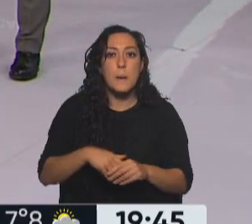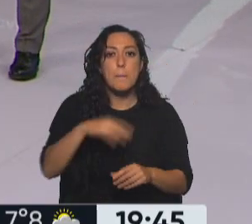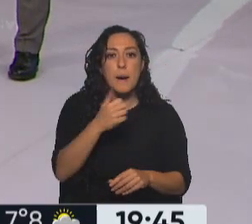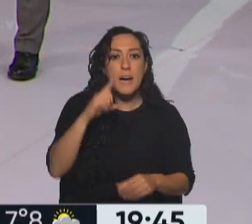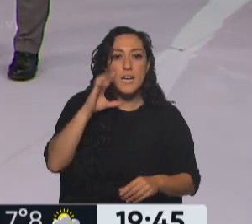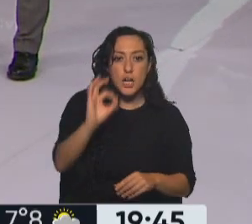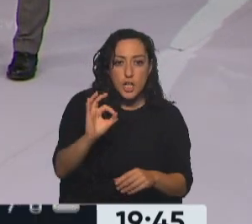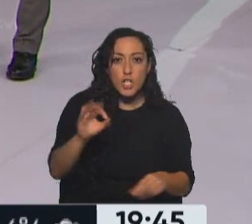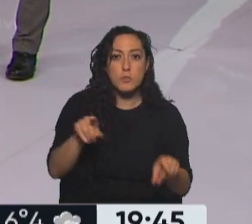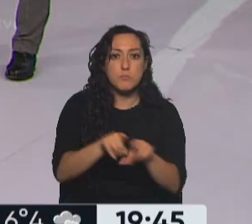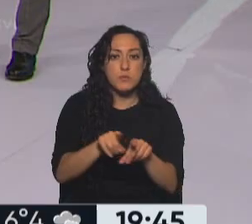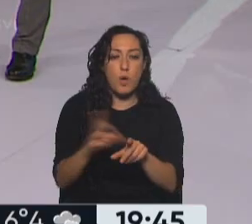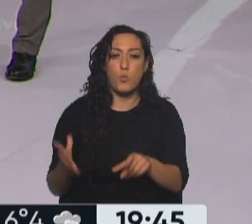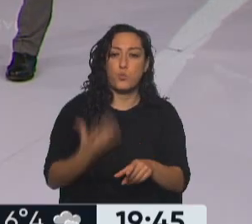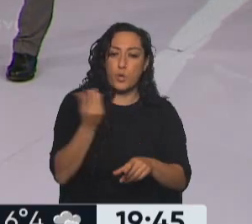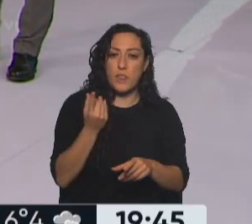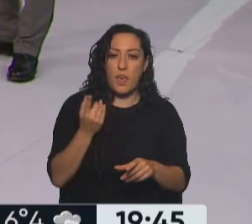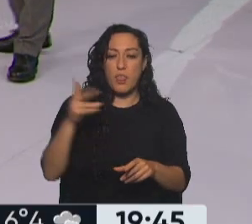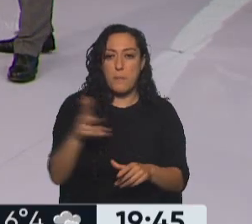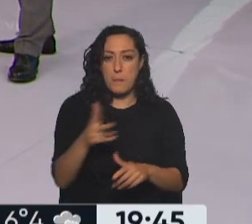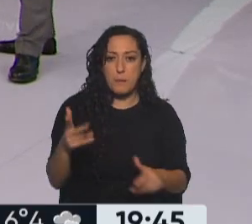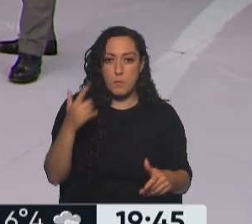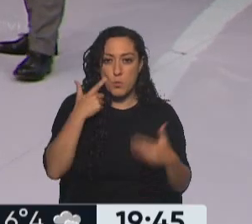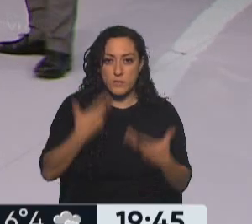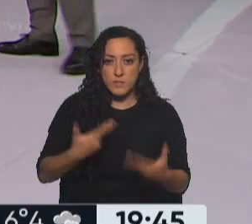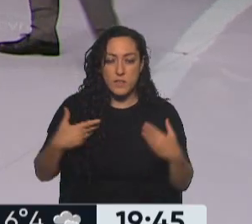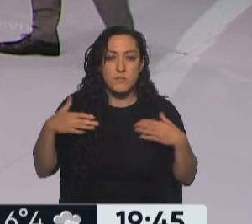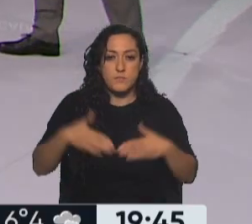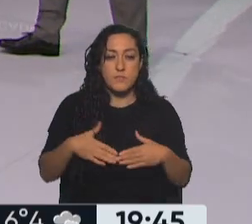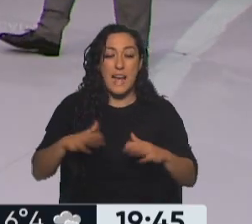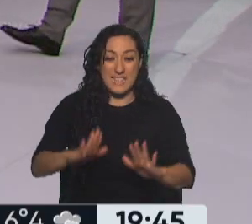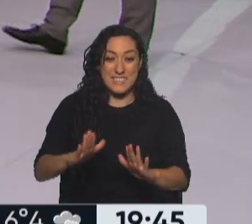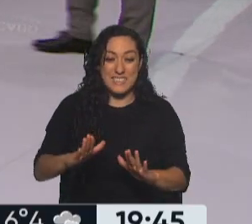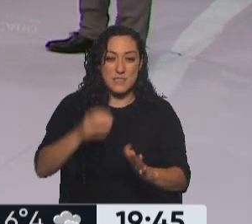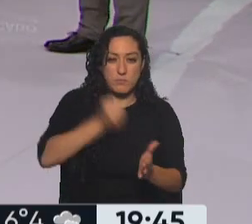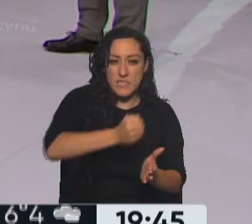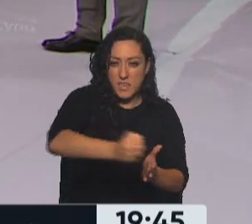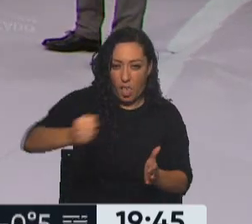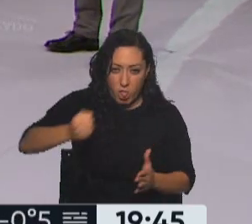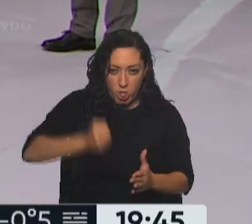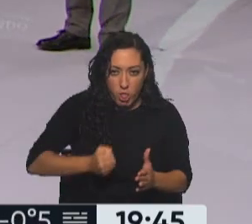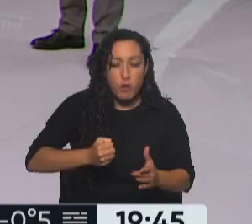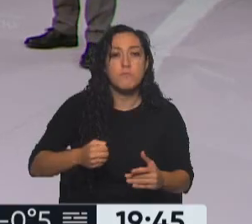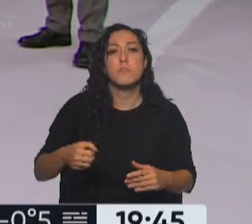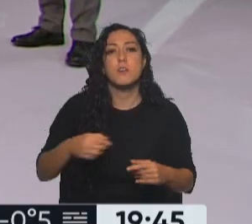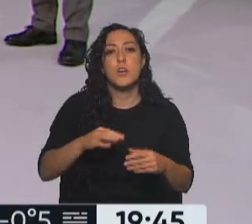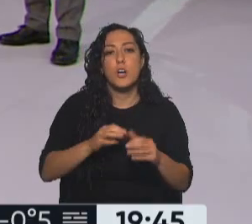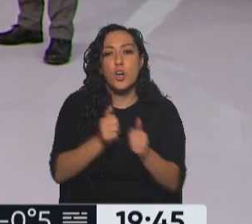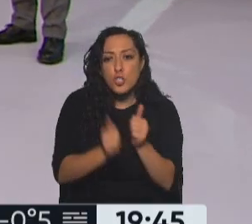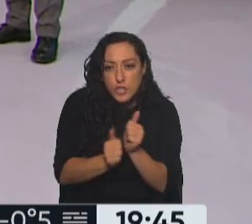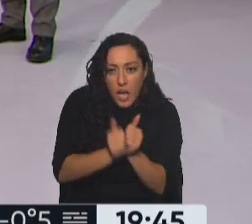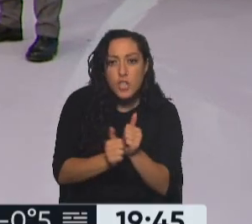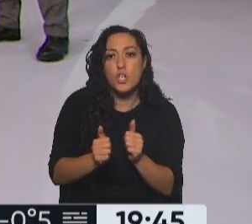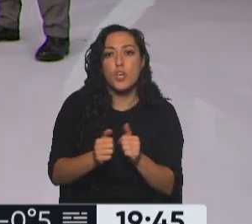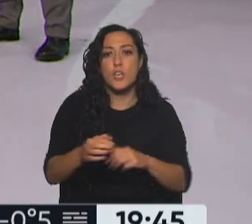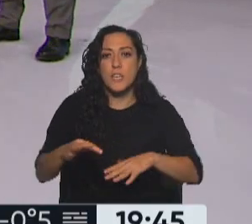de la autoridad papal, así fue sellado el féretro, el rosario y el anillo, que son los